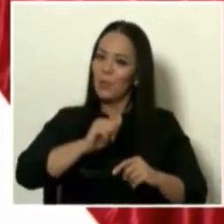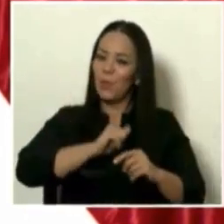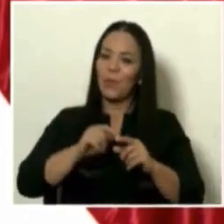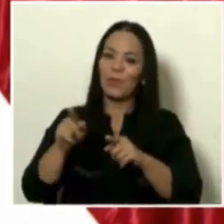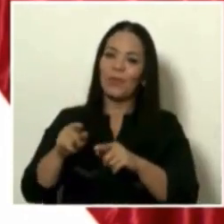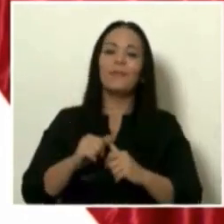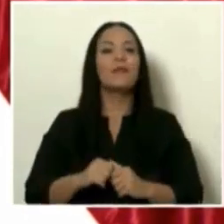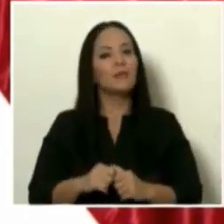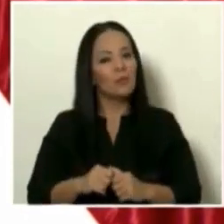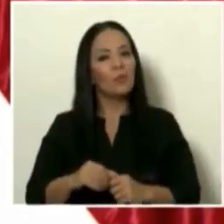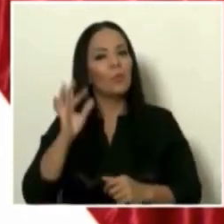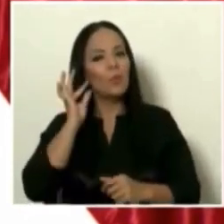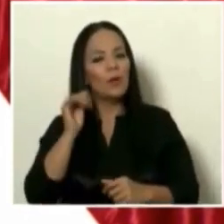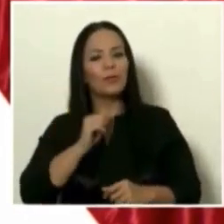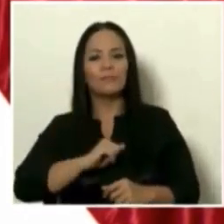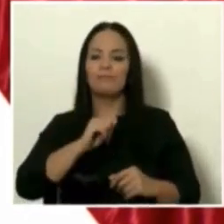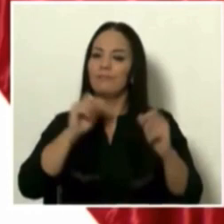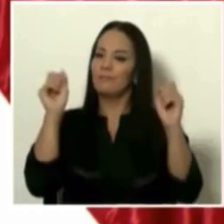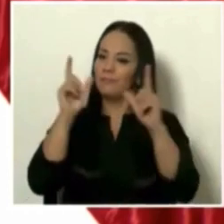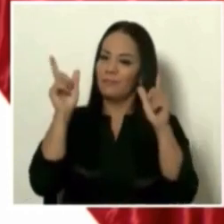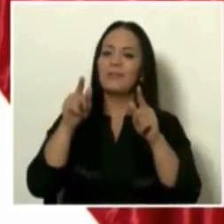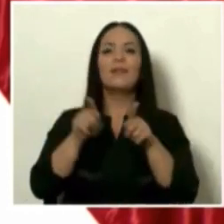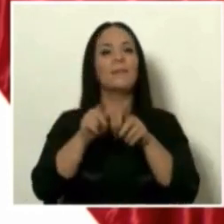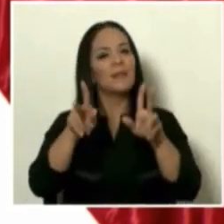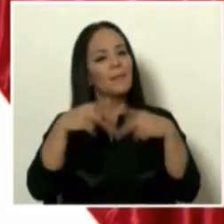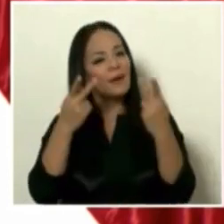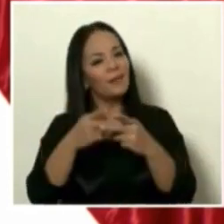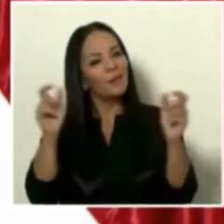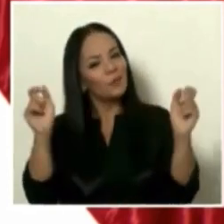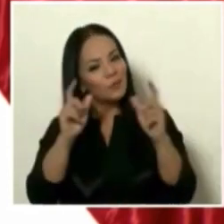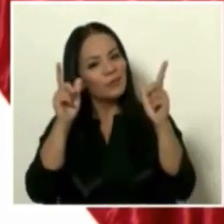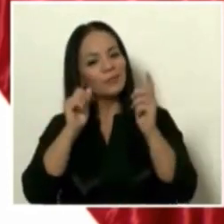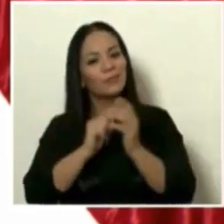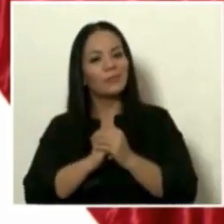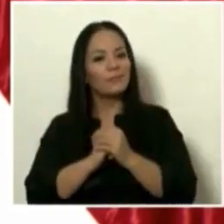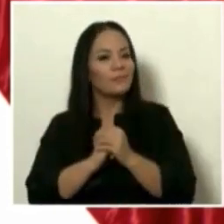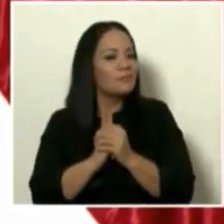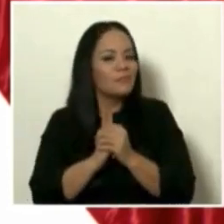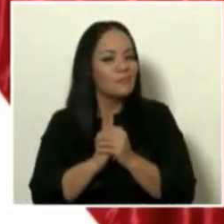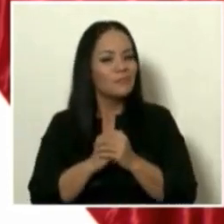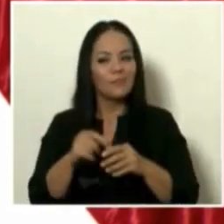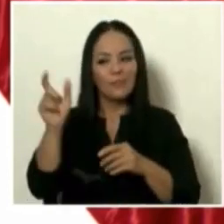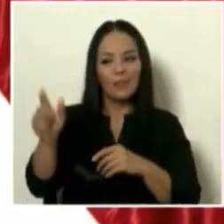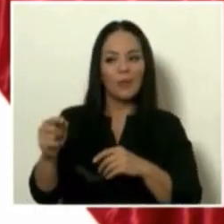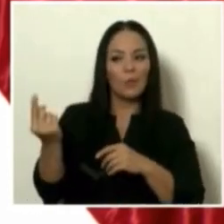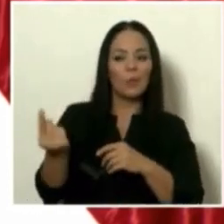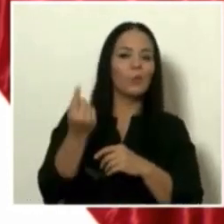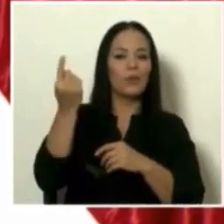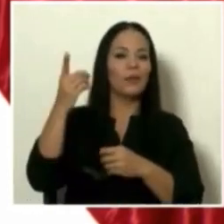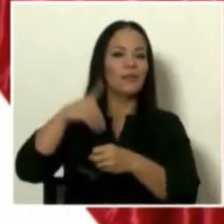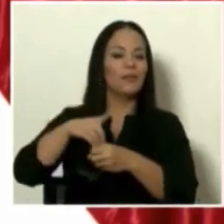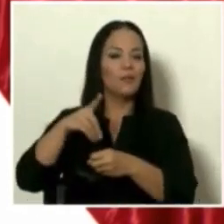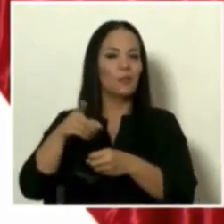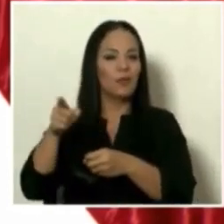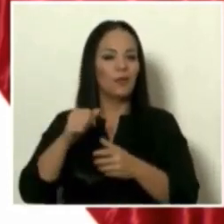de ella y del partido, porque de ahí ella es la única diputada,